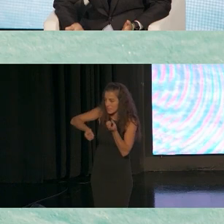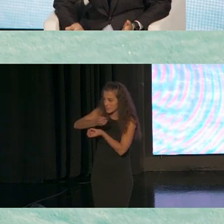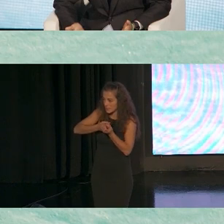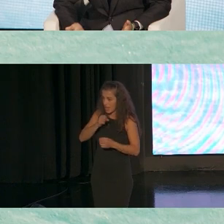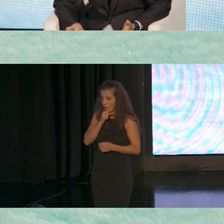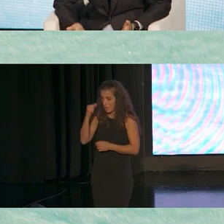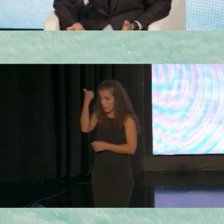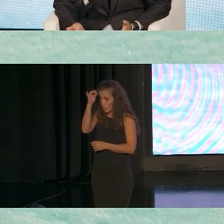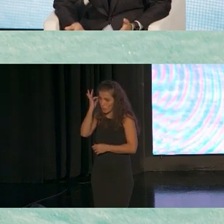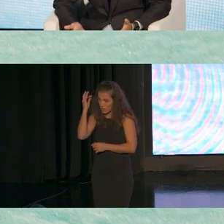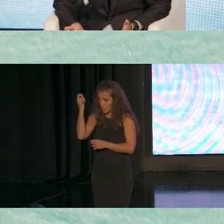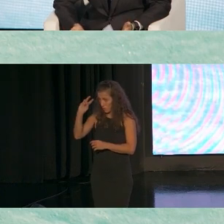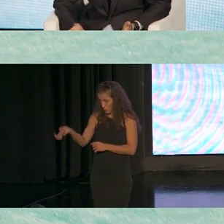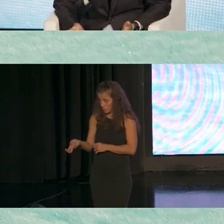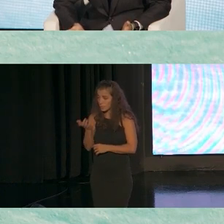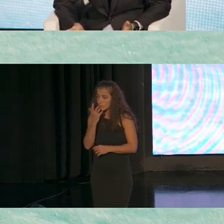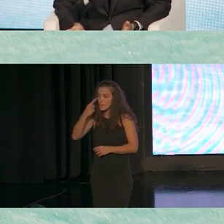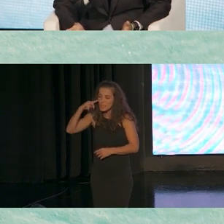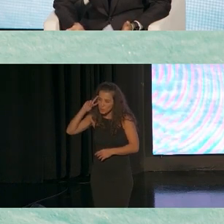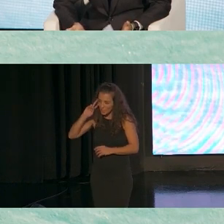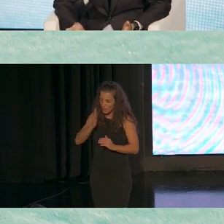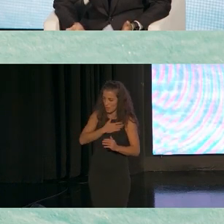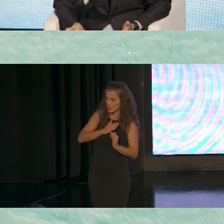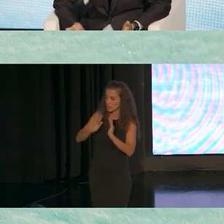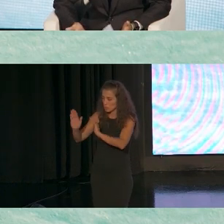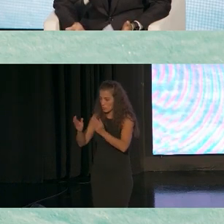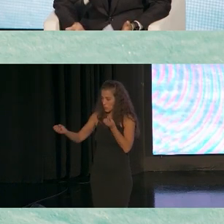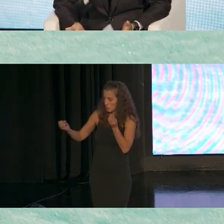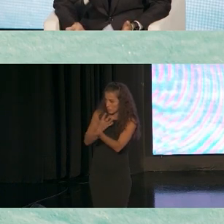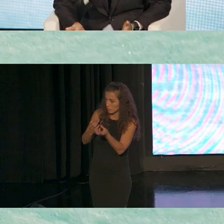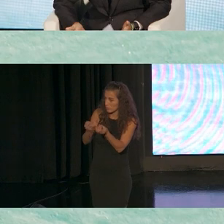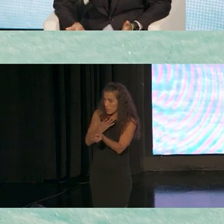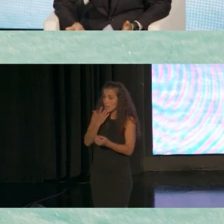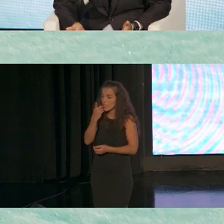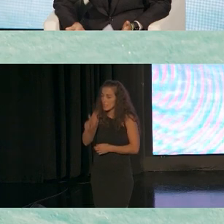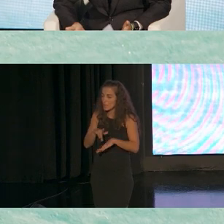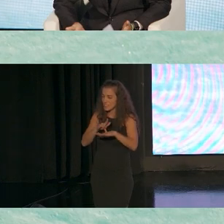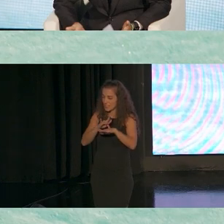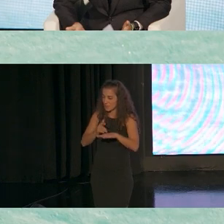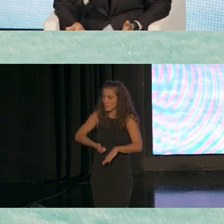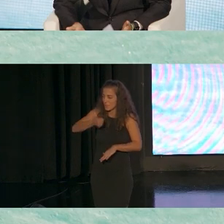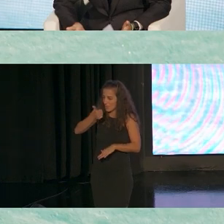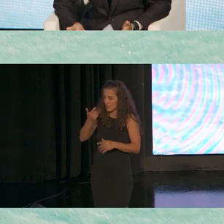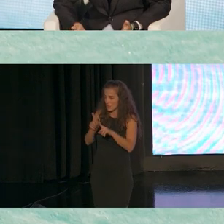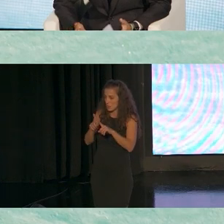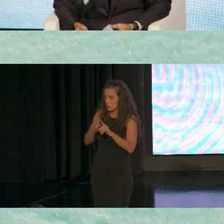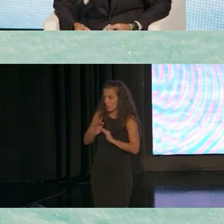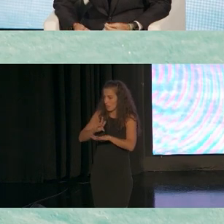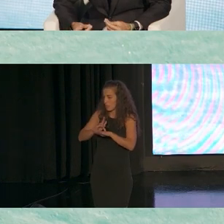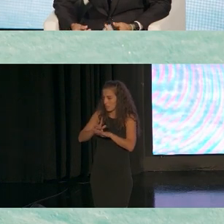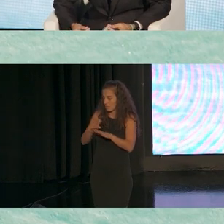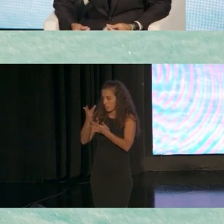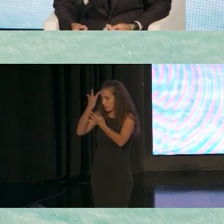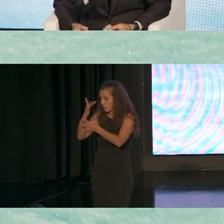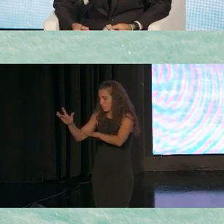Podemos intercambiar las experiencias nos hacemos más sensibles eh unos a otros eh